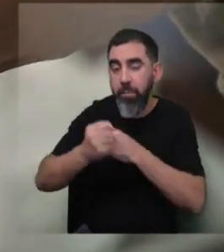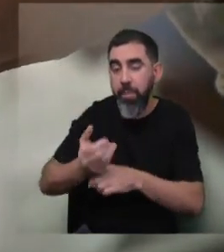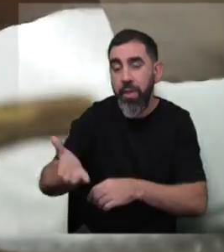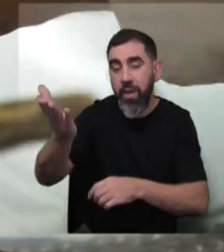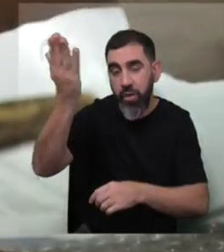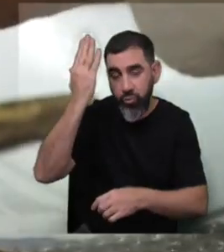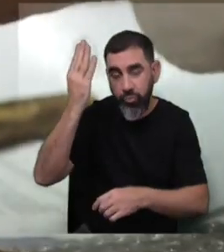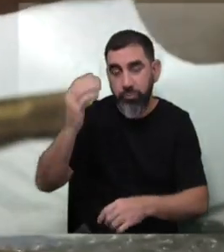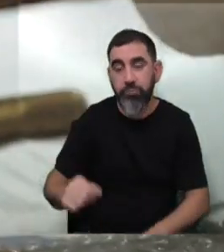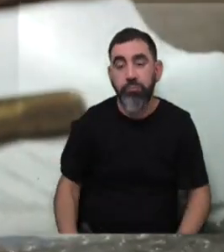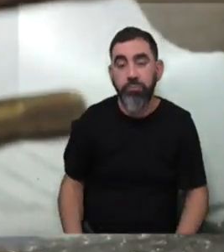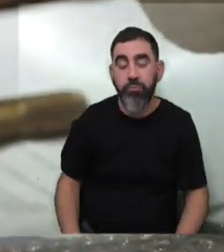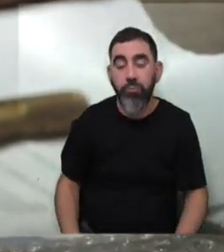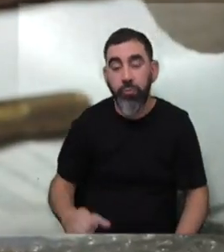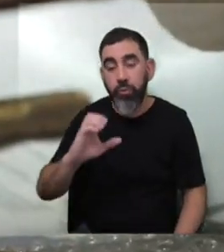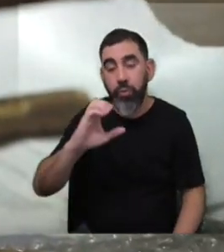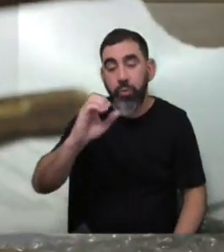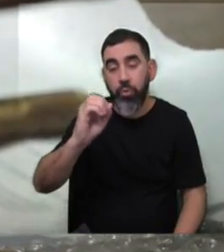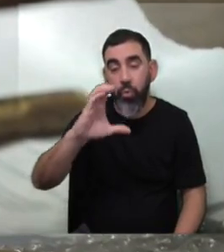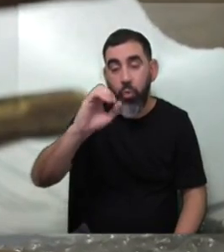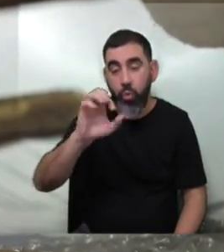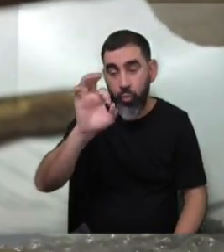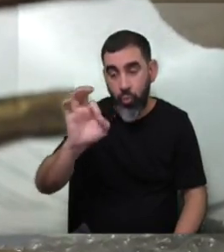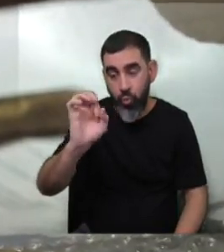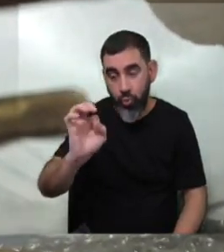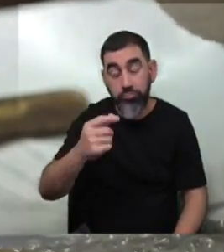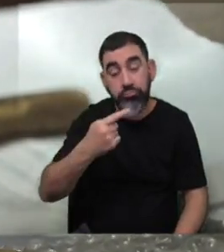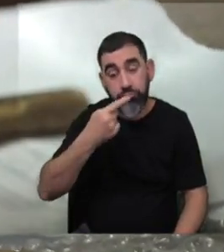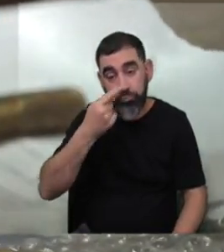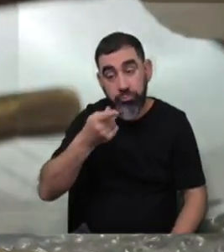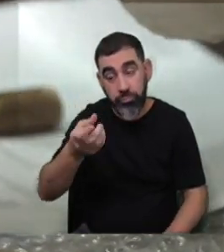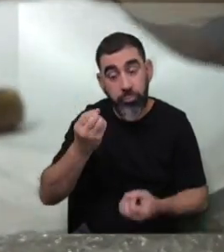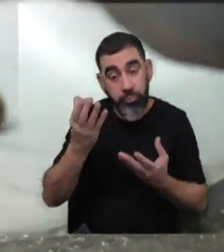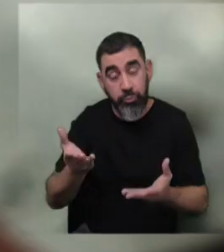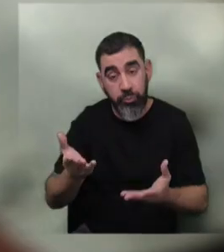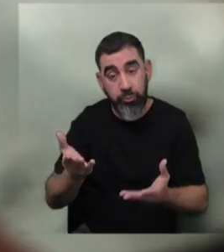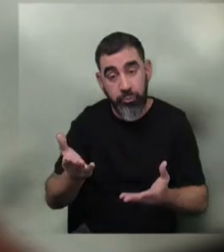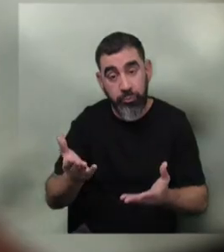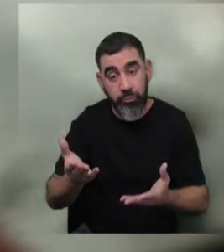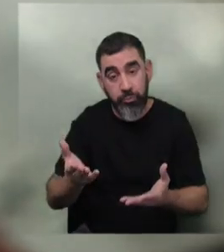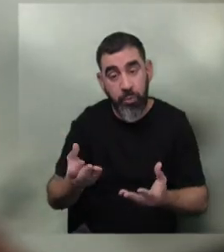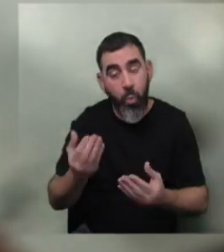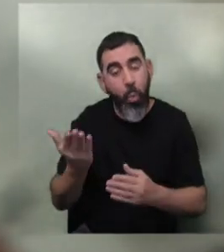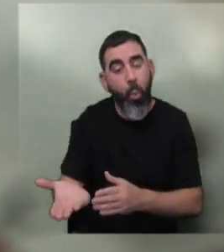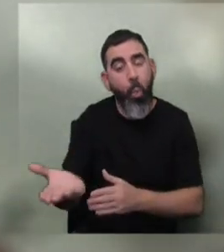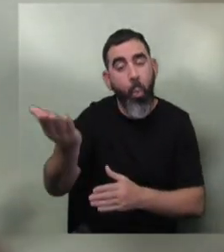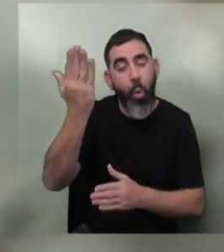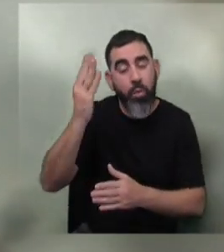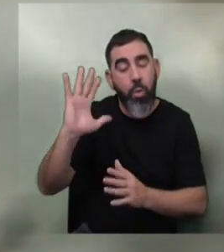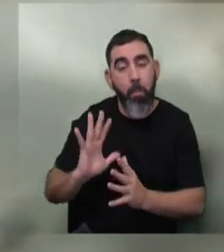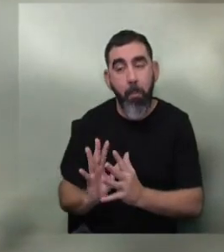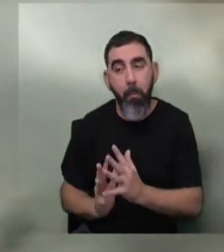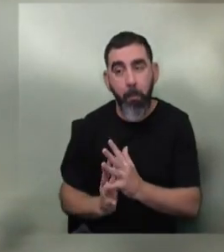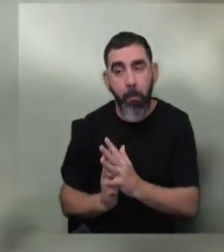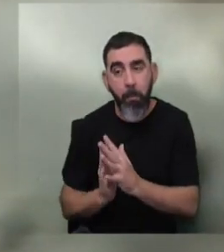presente de coquitos, y eso indirectamente es muy interesante porque está datando cuando las palmeras empezaron